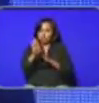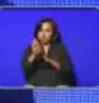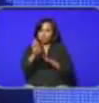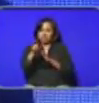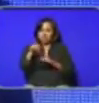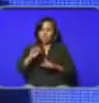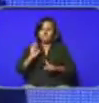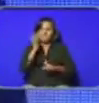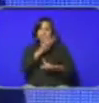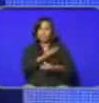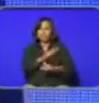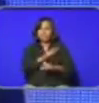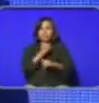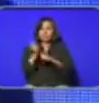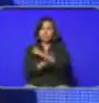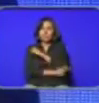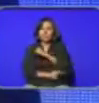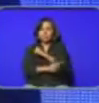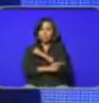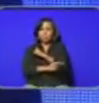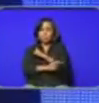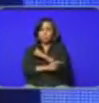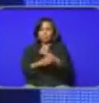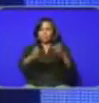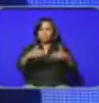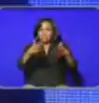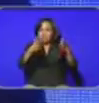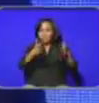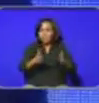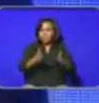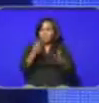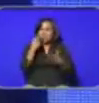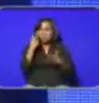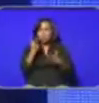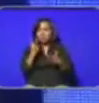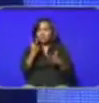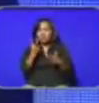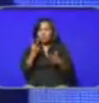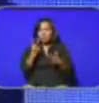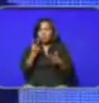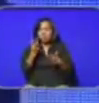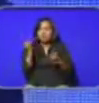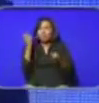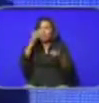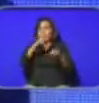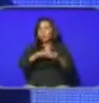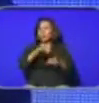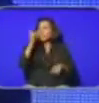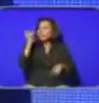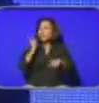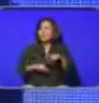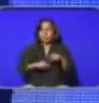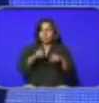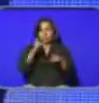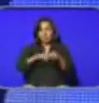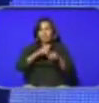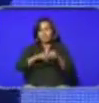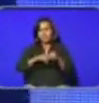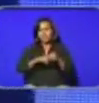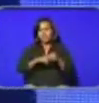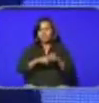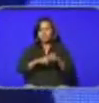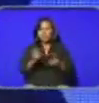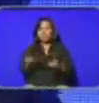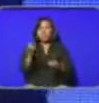los panameños solo vieron pasar oportunidades a las cuales no tenían acceso porque no estaban preparados. Y mientras todas